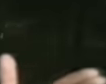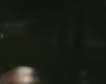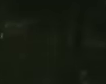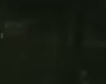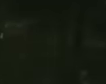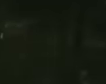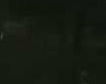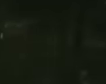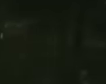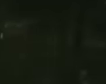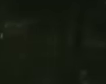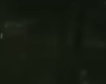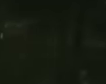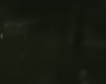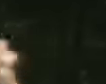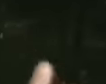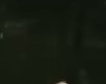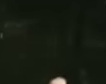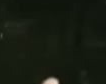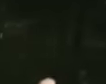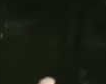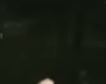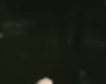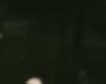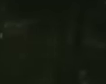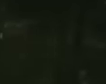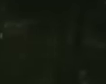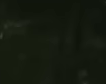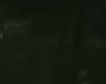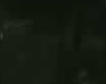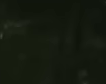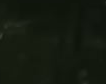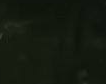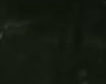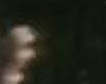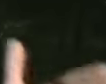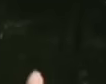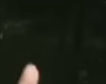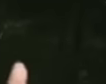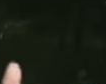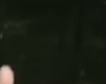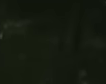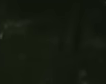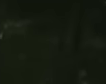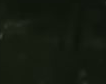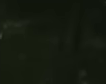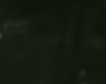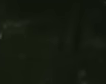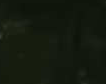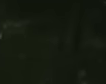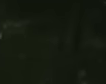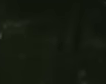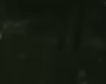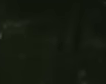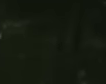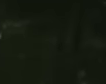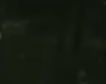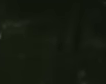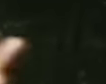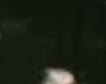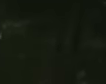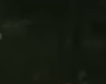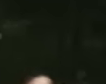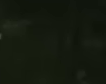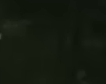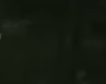elecciones presidenciales de nuestro país, pues le pidió a los miembros de la CELAC crear una comisión para que vayan como observadores a los próximos comicios